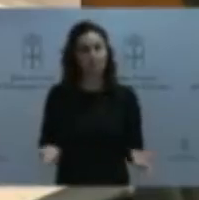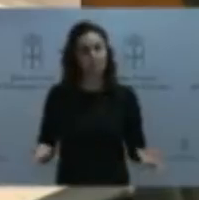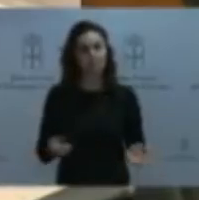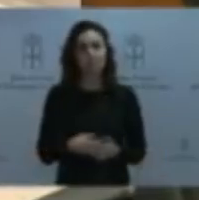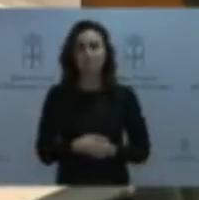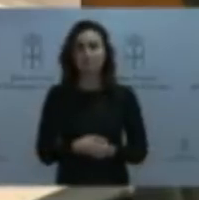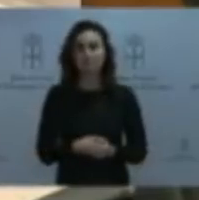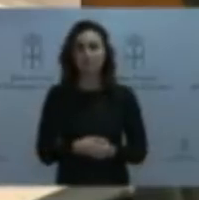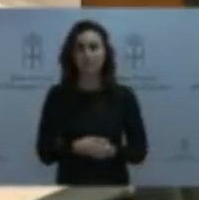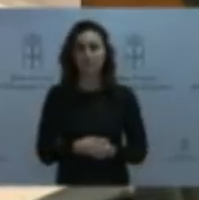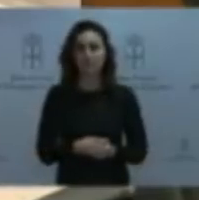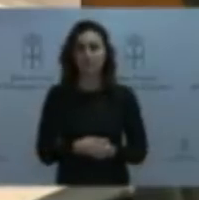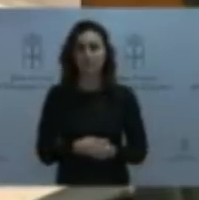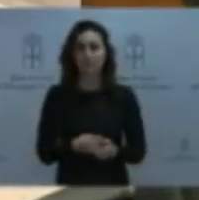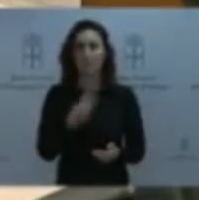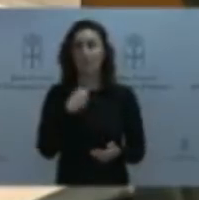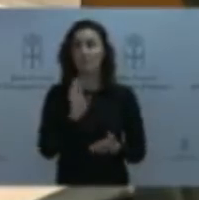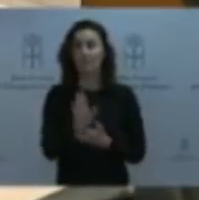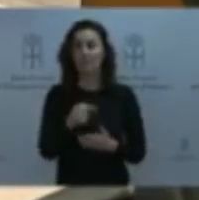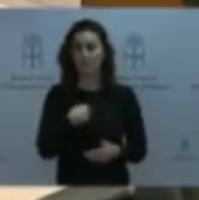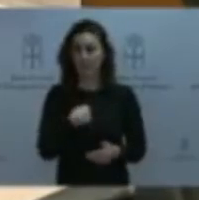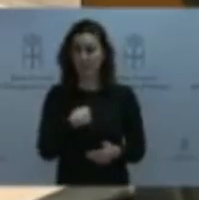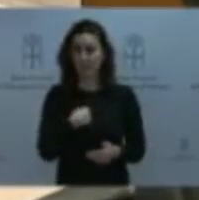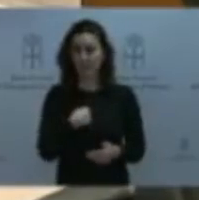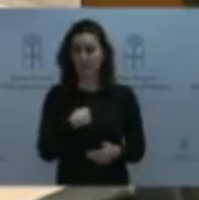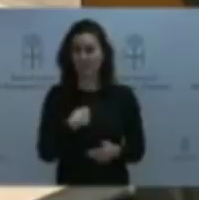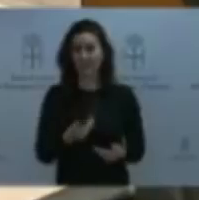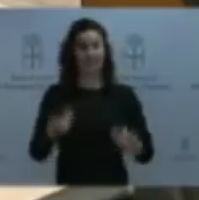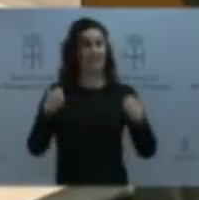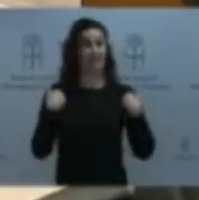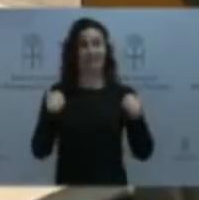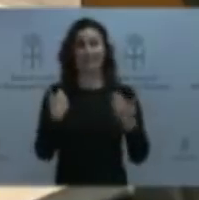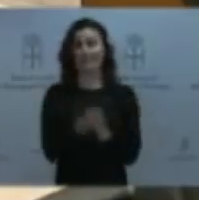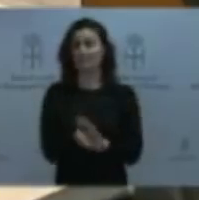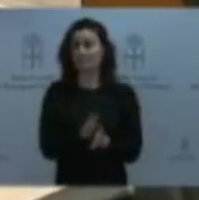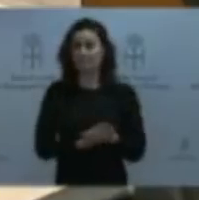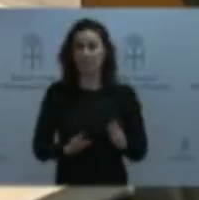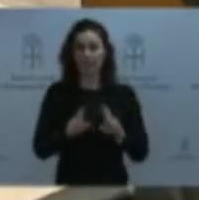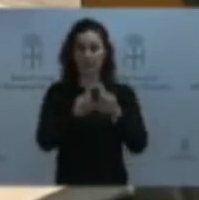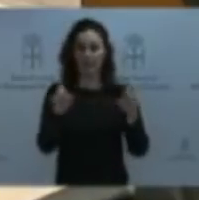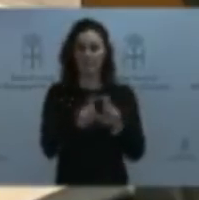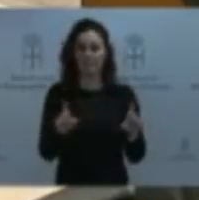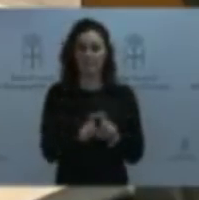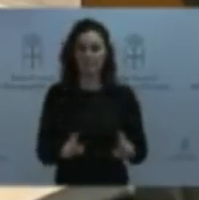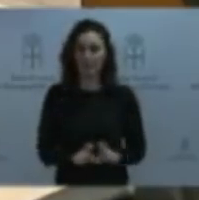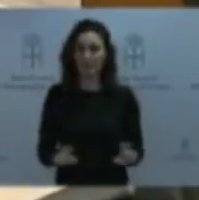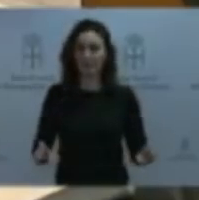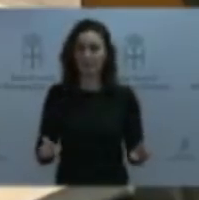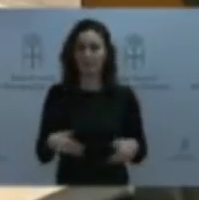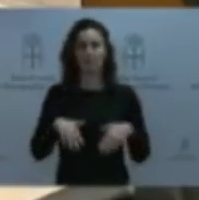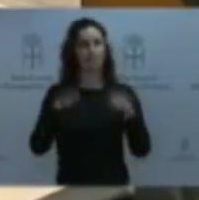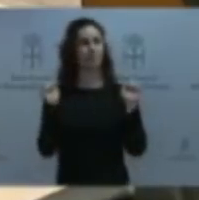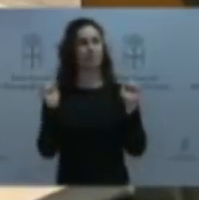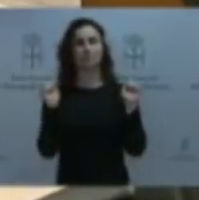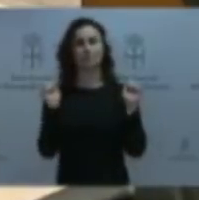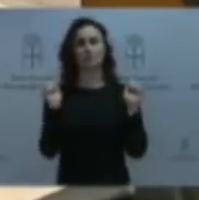portavoces ni responsables de las decisiones de empresas que son ajenas a nuestra voluntad y a nuestra capacidad